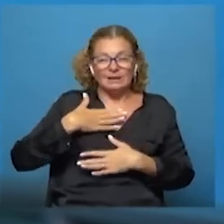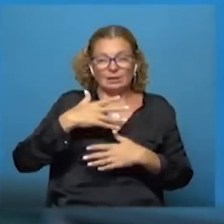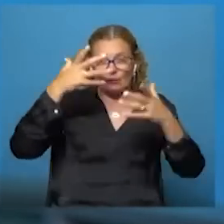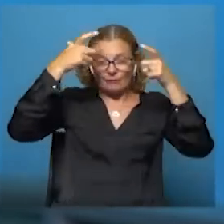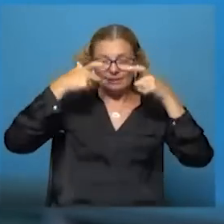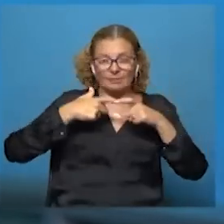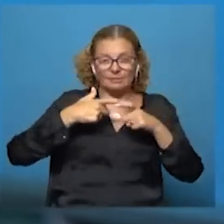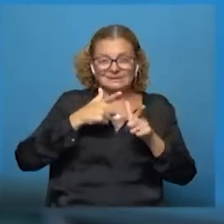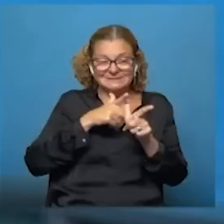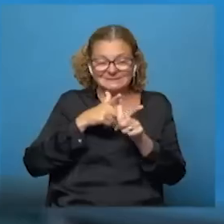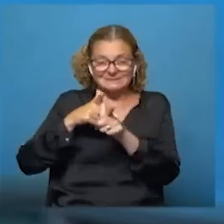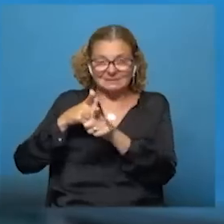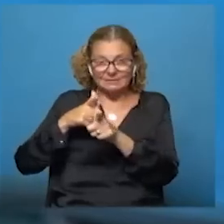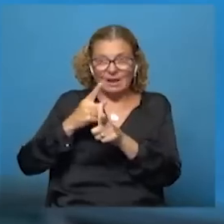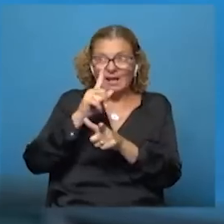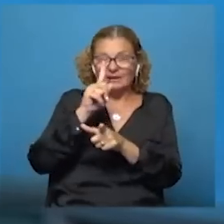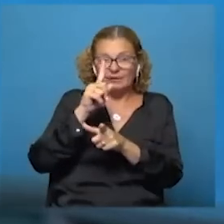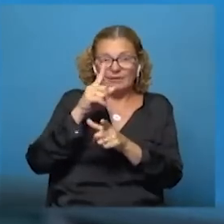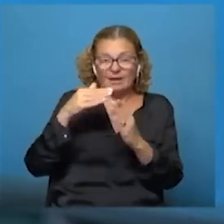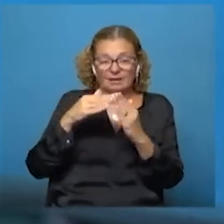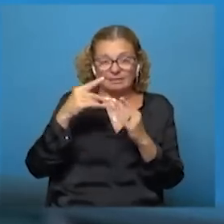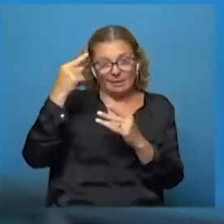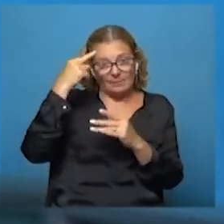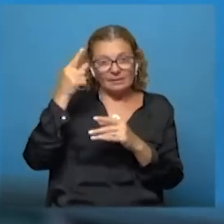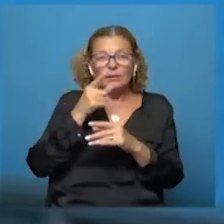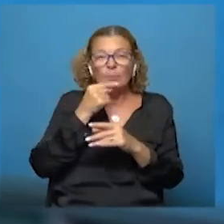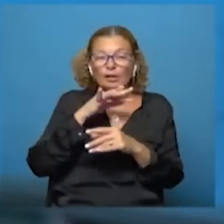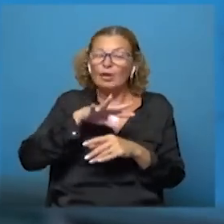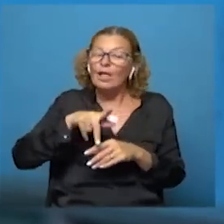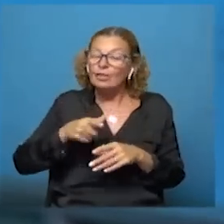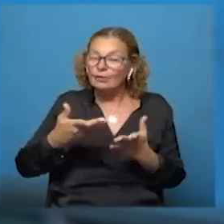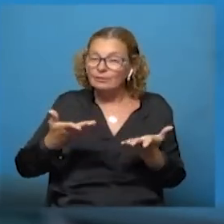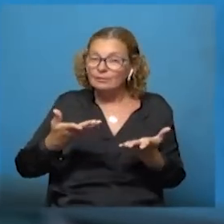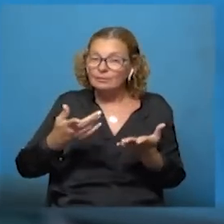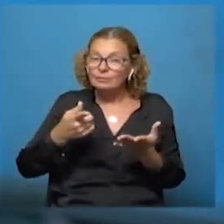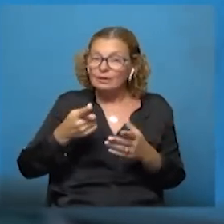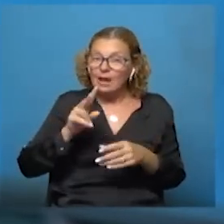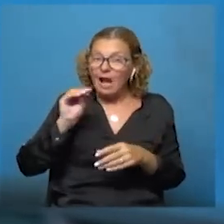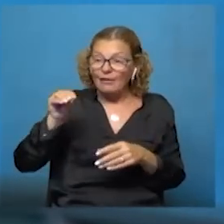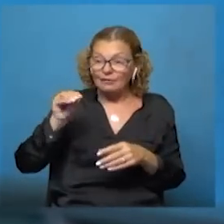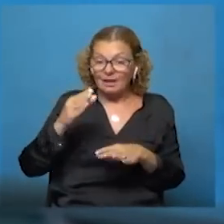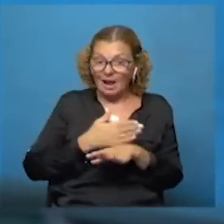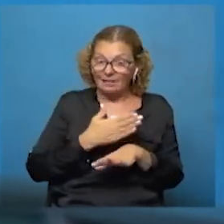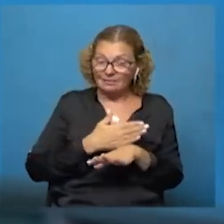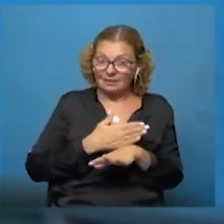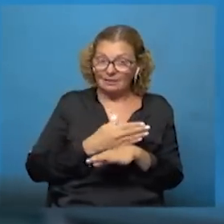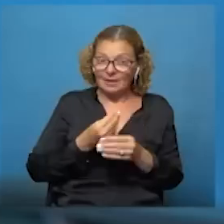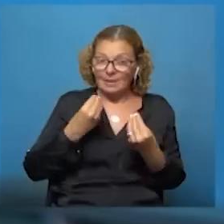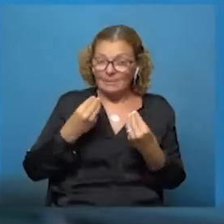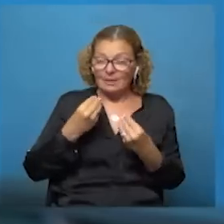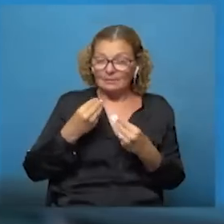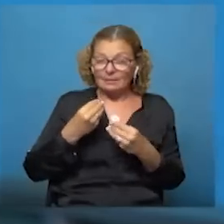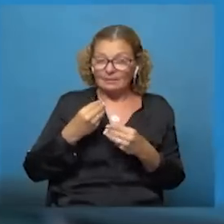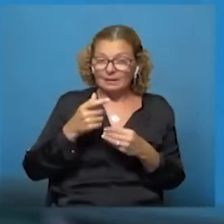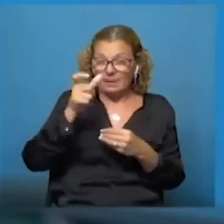pasamontaña armado hasta los dientes en la azotea qué piensa que es un policía o un ladrón vos lo tenés que prever Qué pasa si el